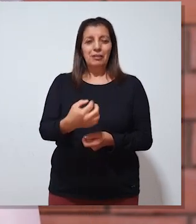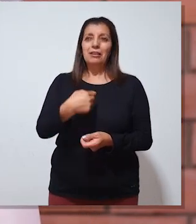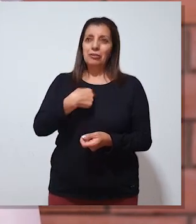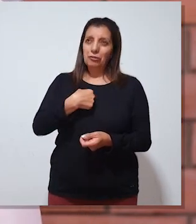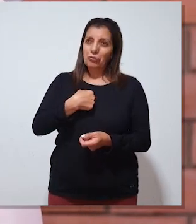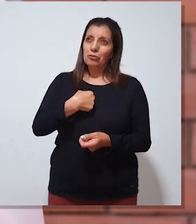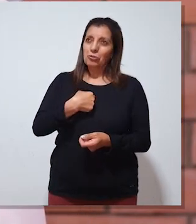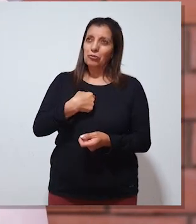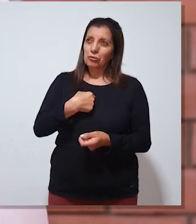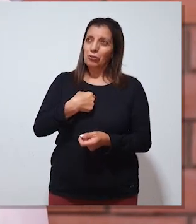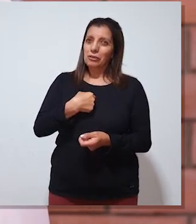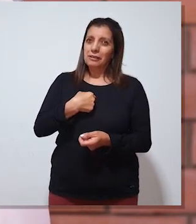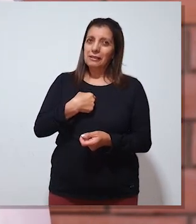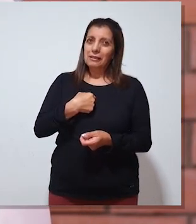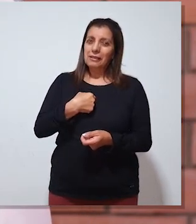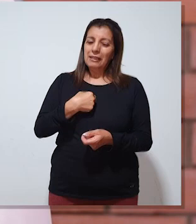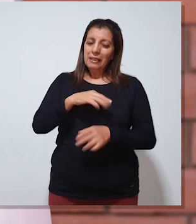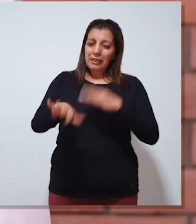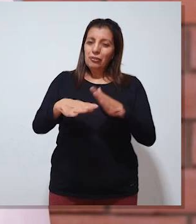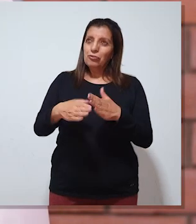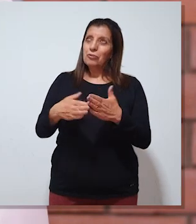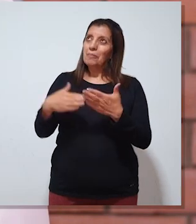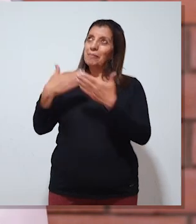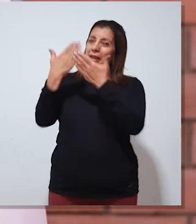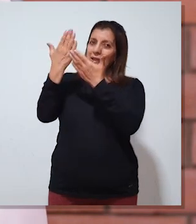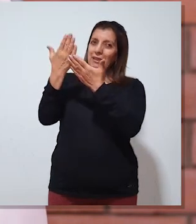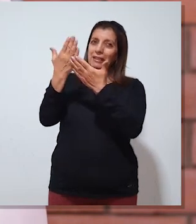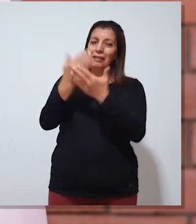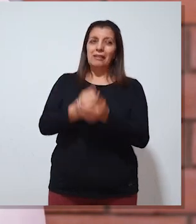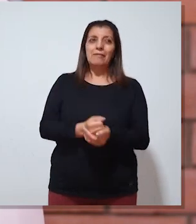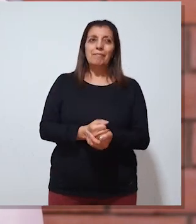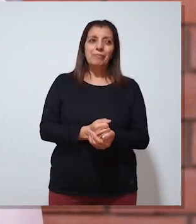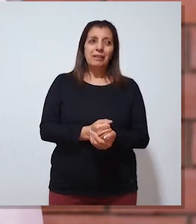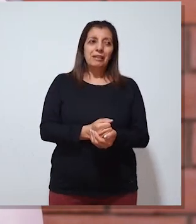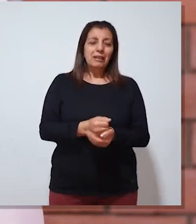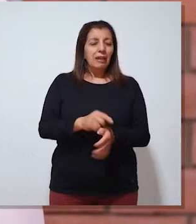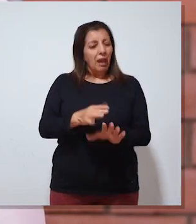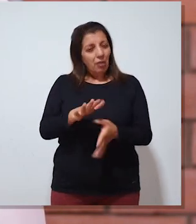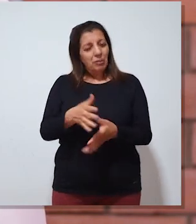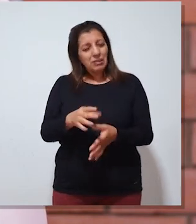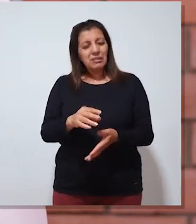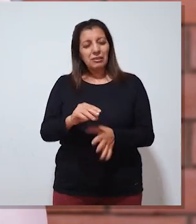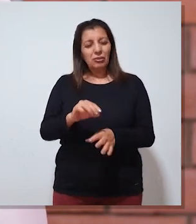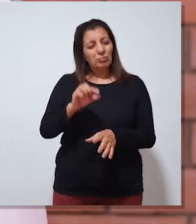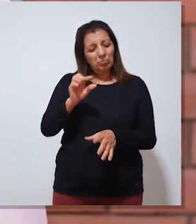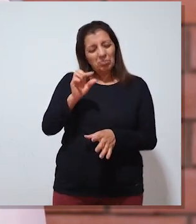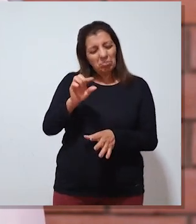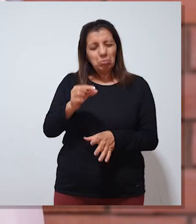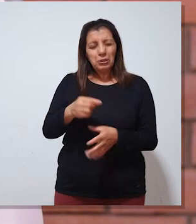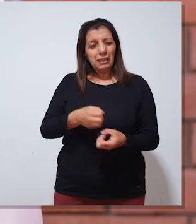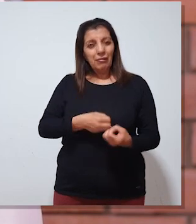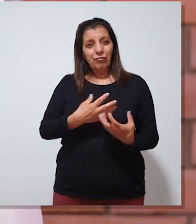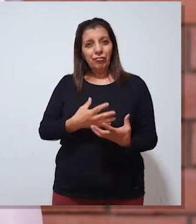manos. A pesar de mis faltas de fidelidad a las gracias recibidas, a pesar de mi pequeñez